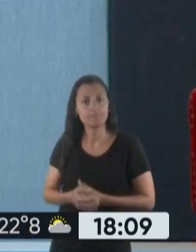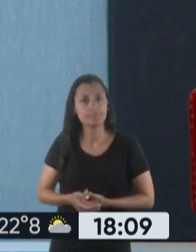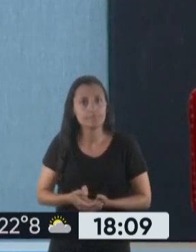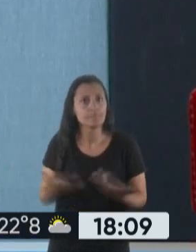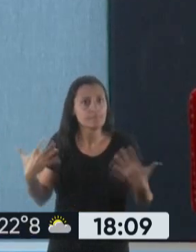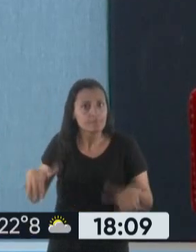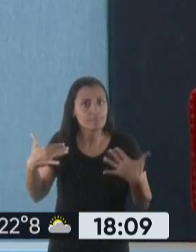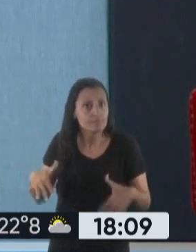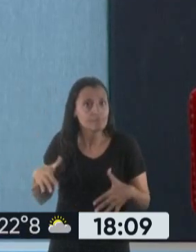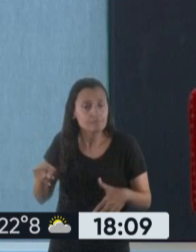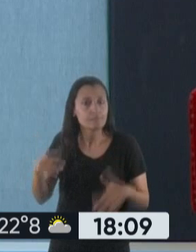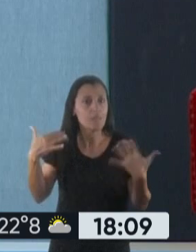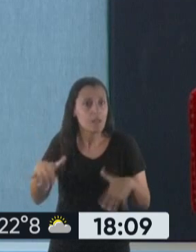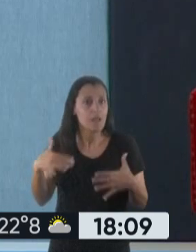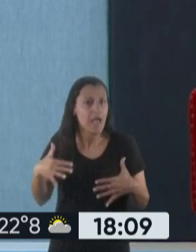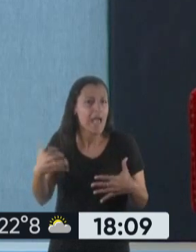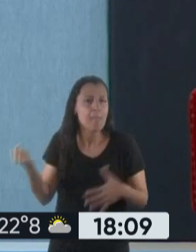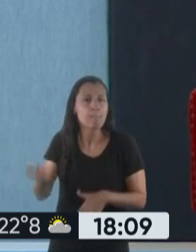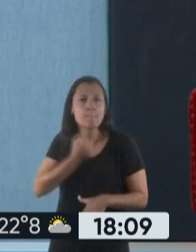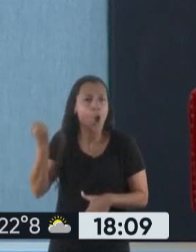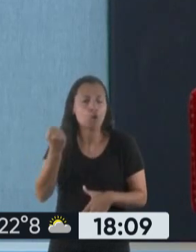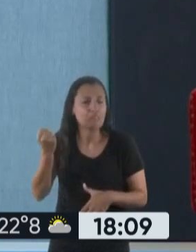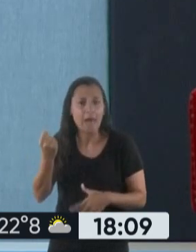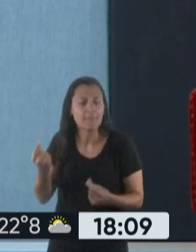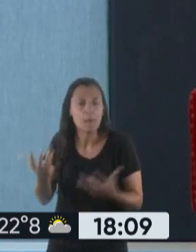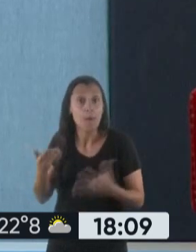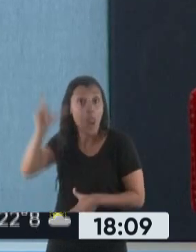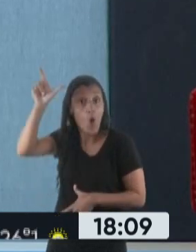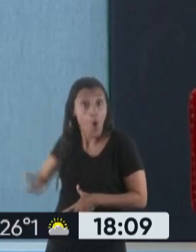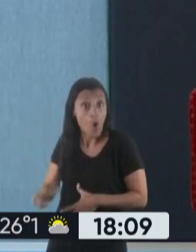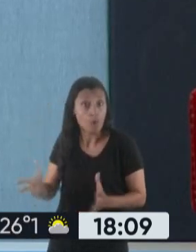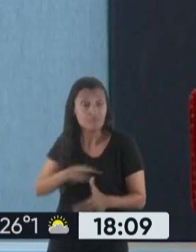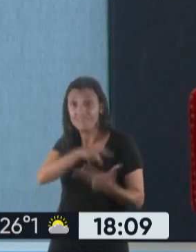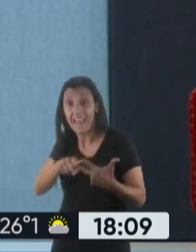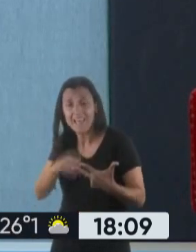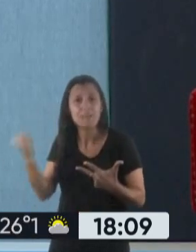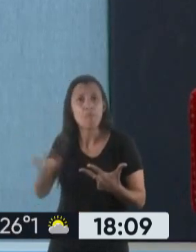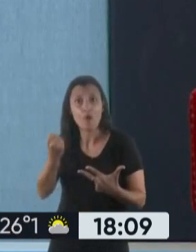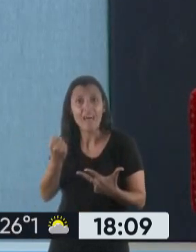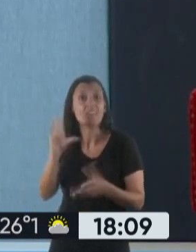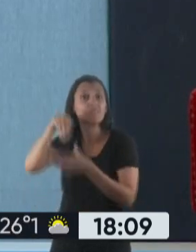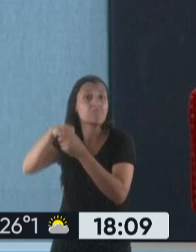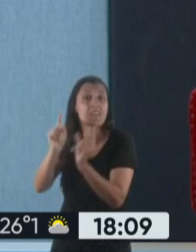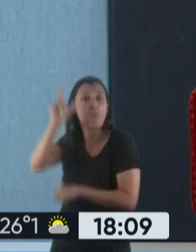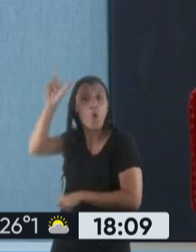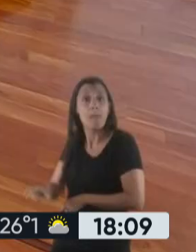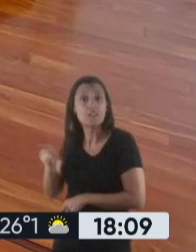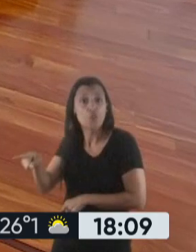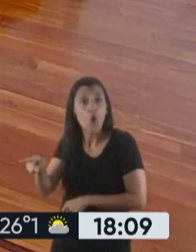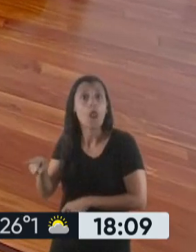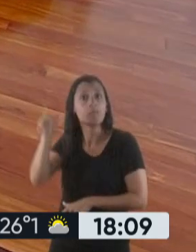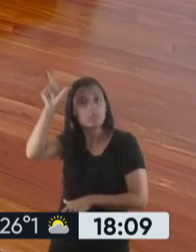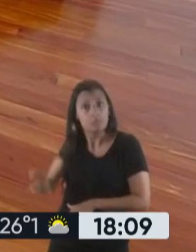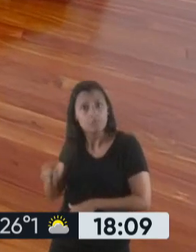la genialidad del hombre, la grandeza del hombre y la humanidad del hombre, las tres cosas, porque finalmente era un ser humano que tenía